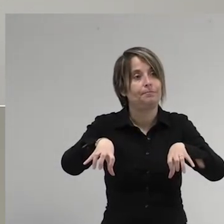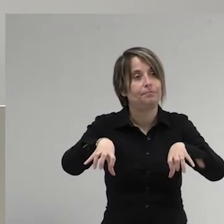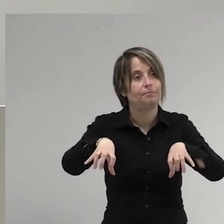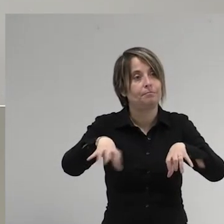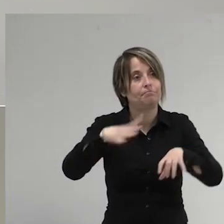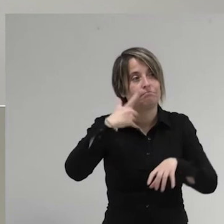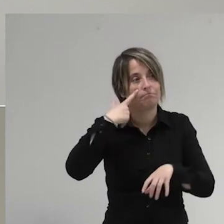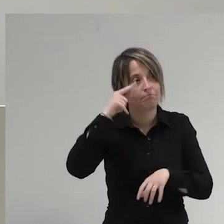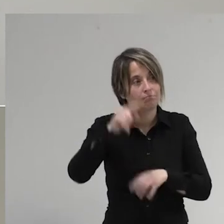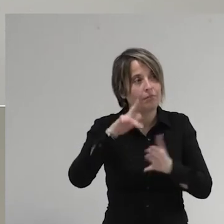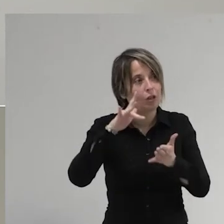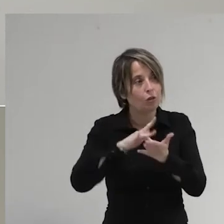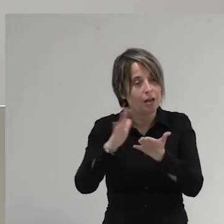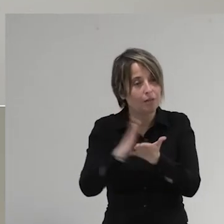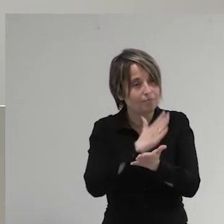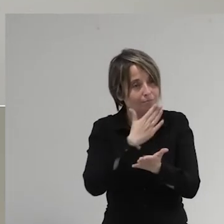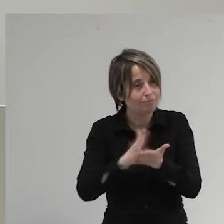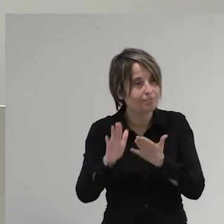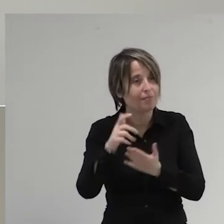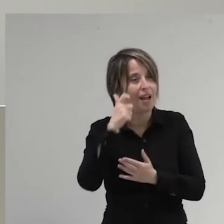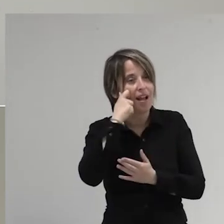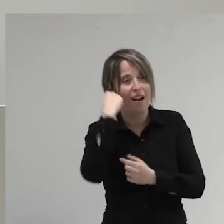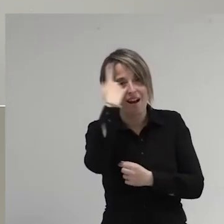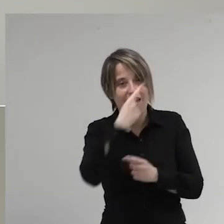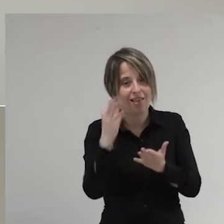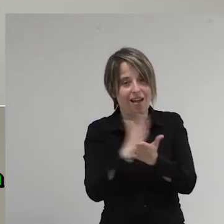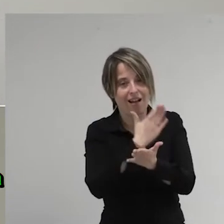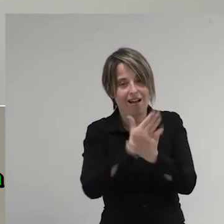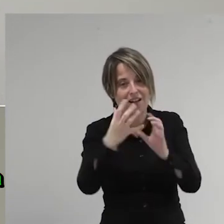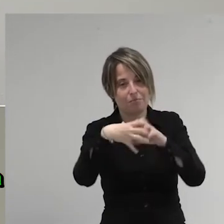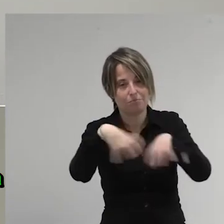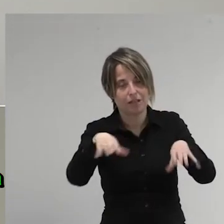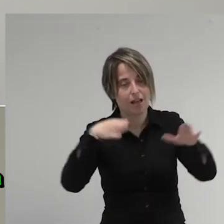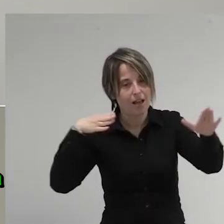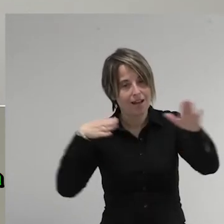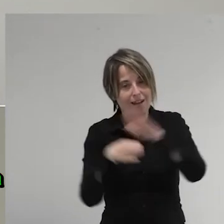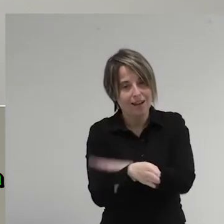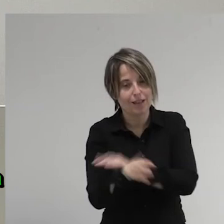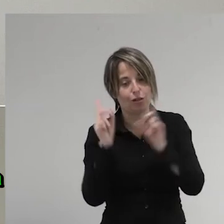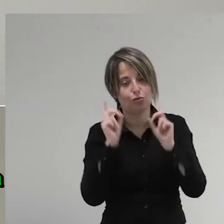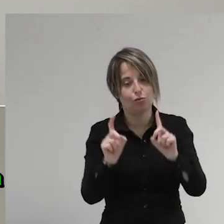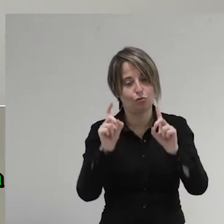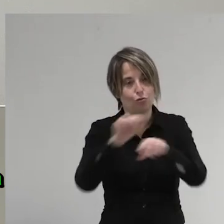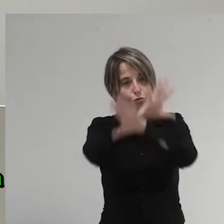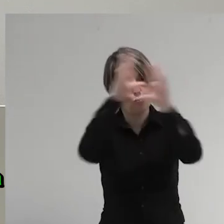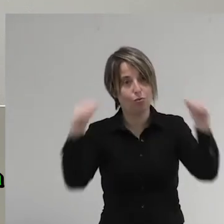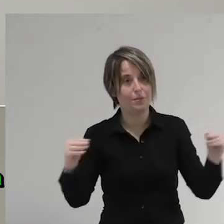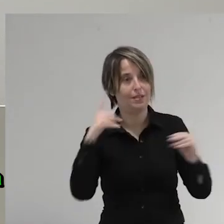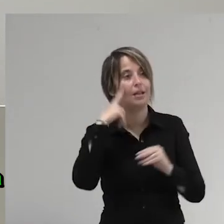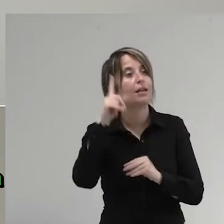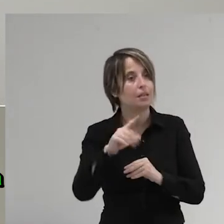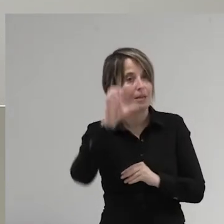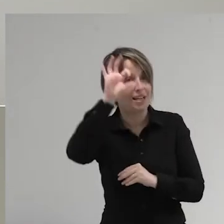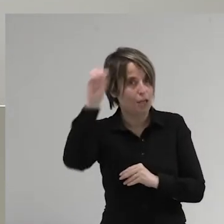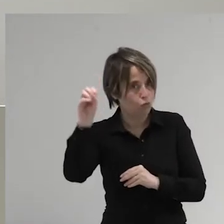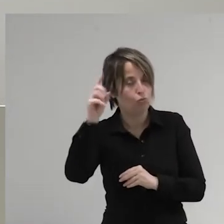está produciendo un sesgo racial en el acceso a lo que es la enseñanza universitaria y de la ESO,